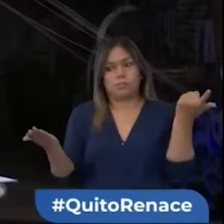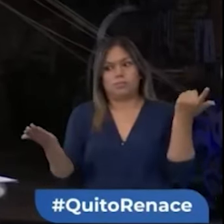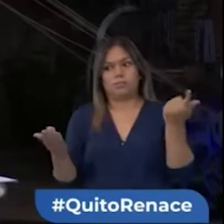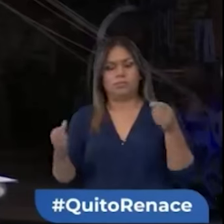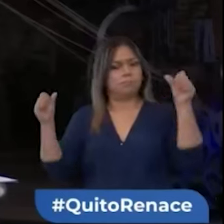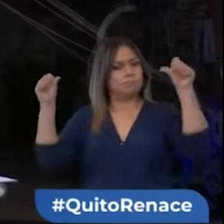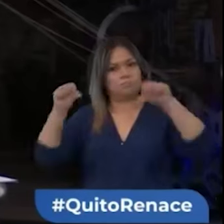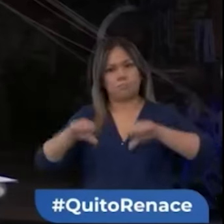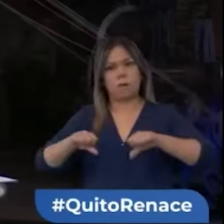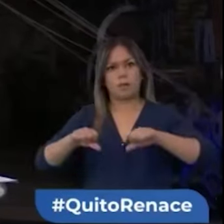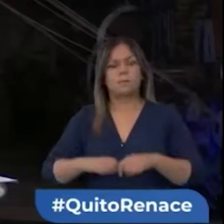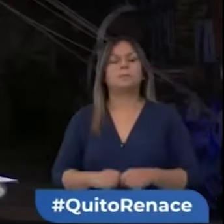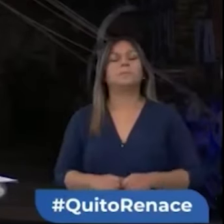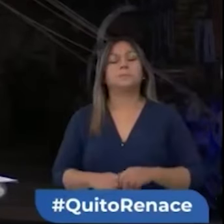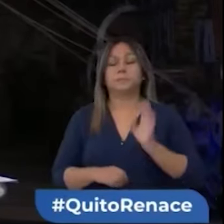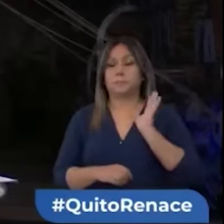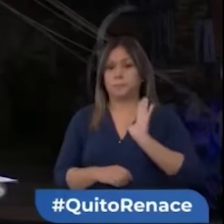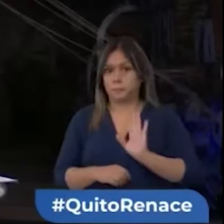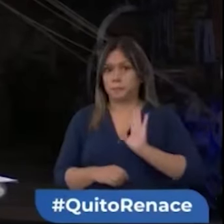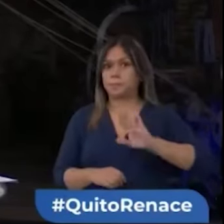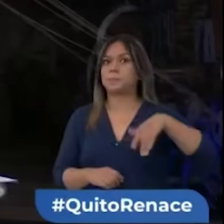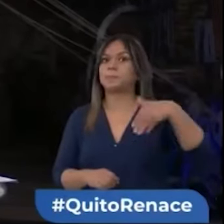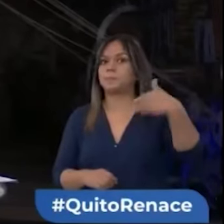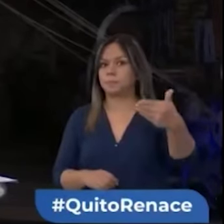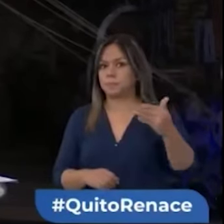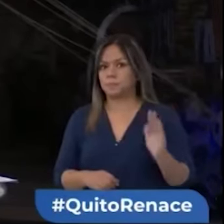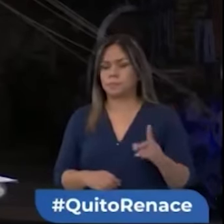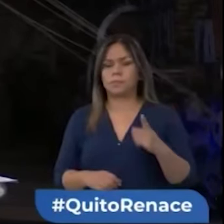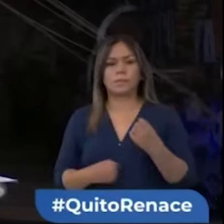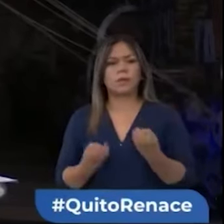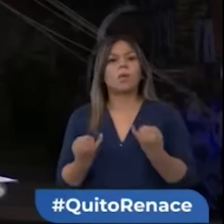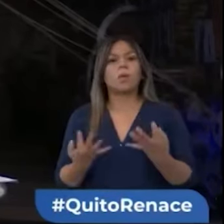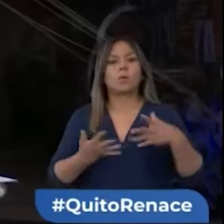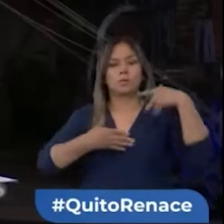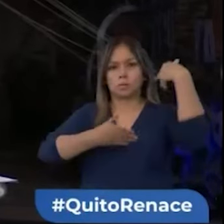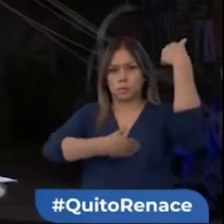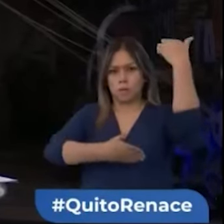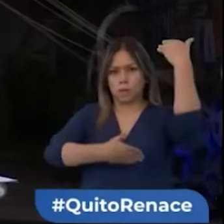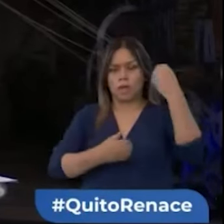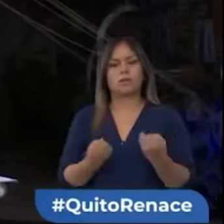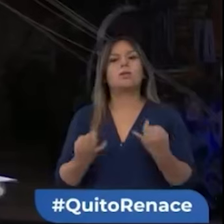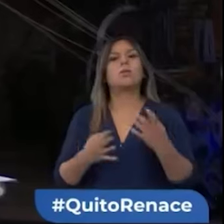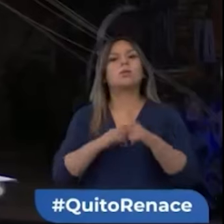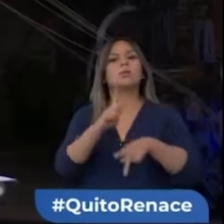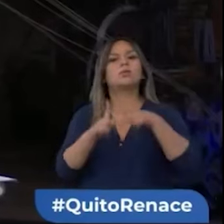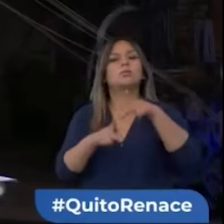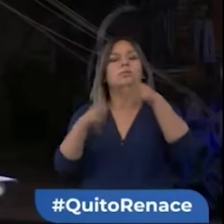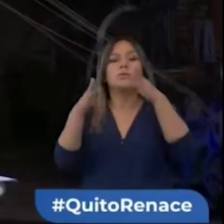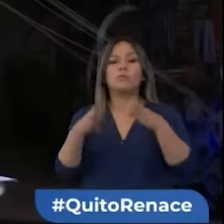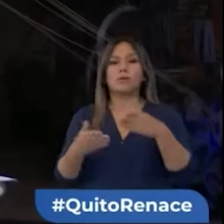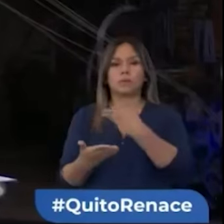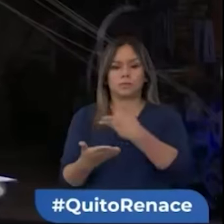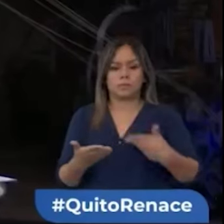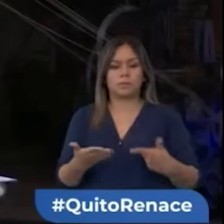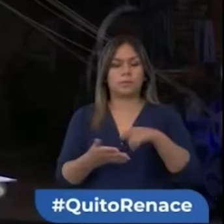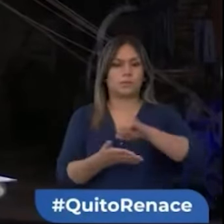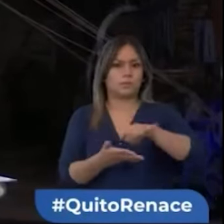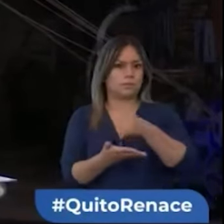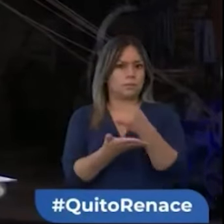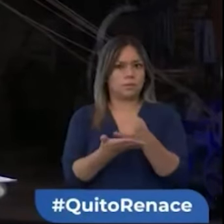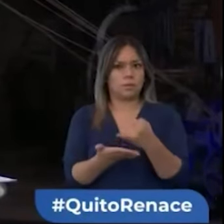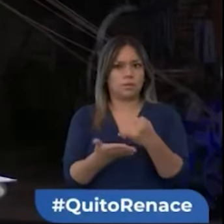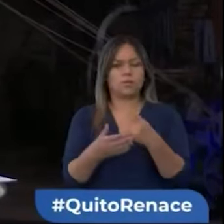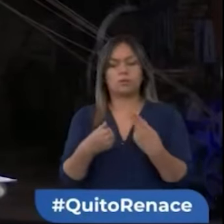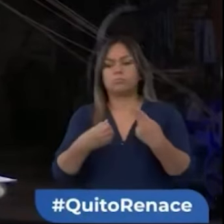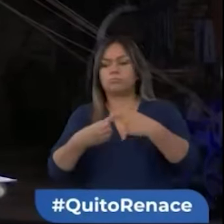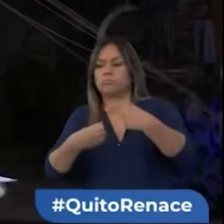terrible. Ya vamos a ver, ¿no? Primero, ¿cuántos alcaldes, cuántos prefectos, cuántos presidentes de junta tuvieron alguna